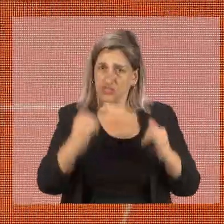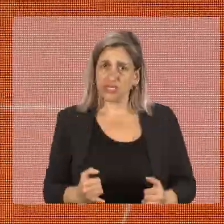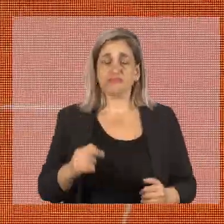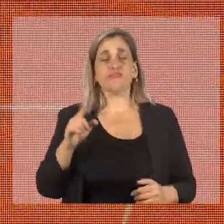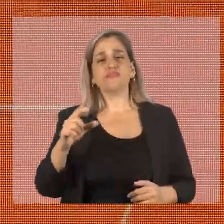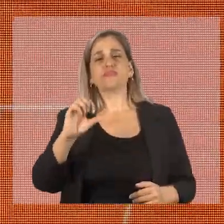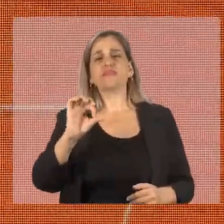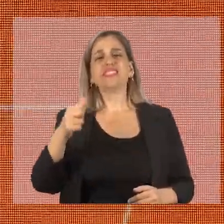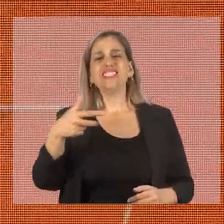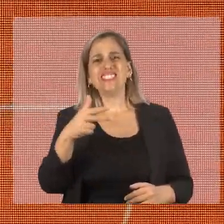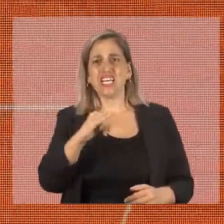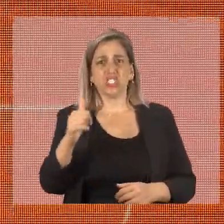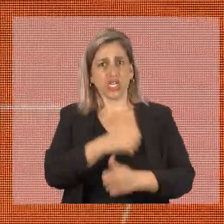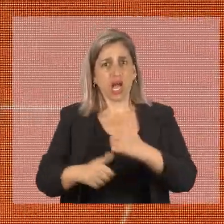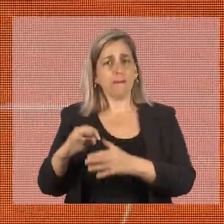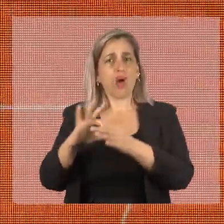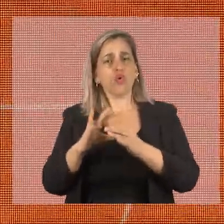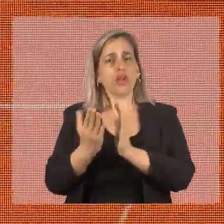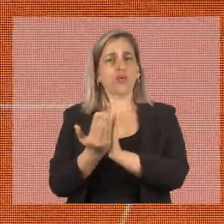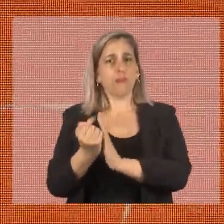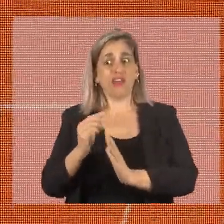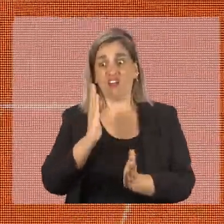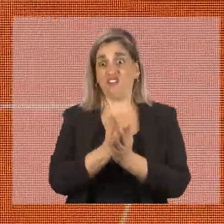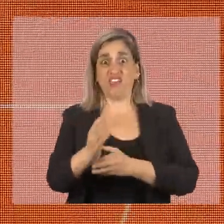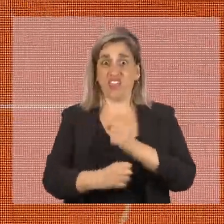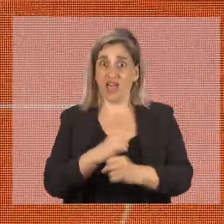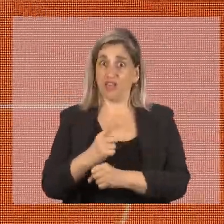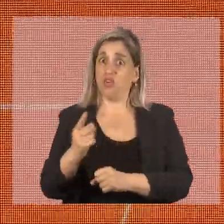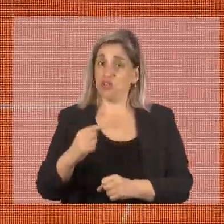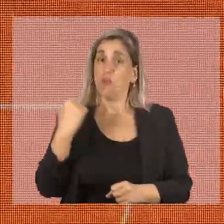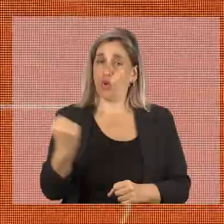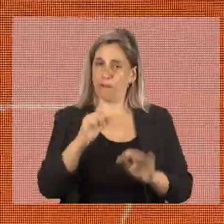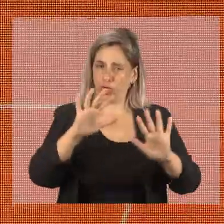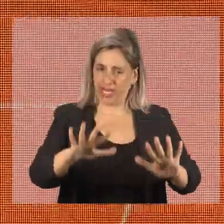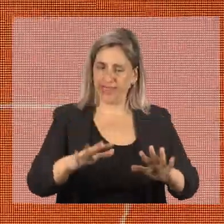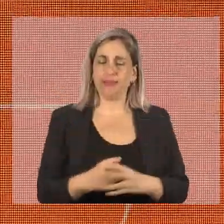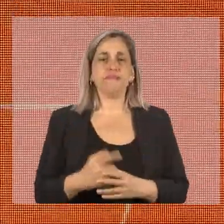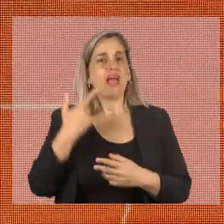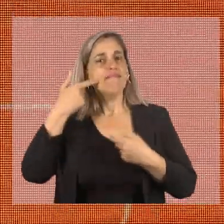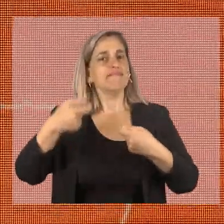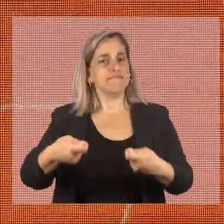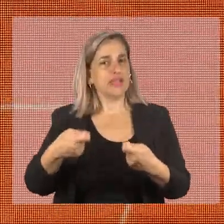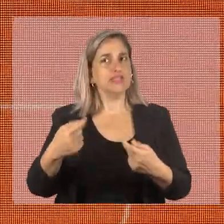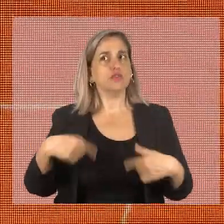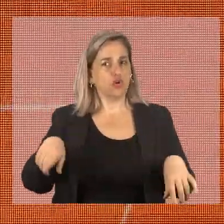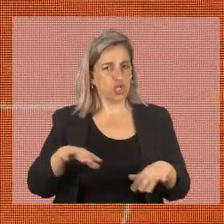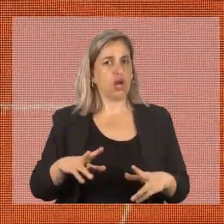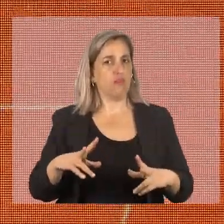Y Pedro Sánchez se le vence el periodo de la Unión Europea a fin de año. Y eso no es un dato menor. Él ha insistido mucho.